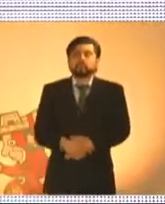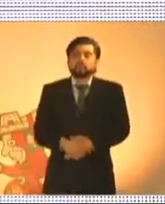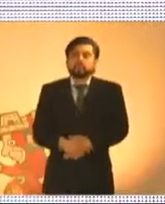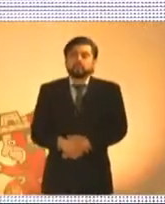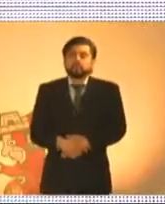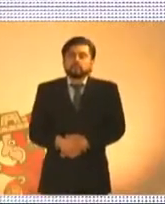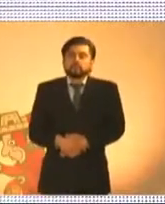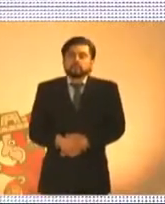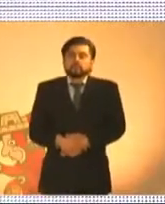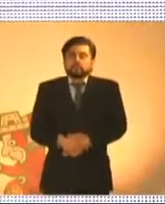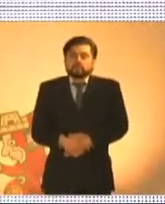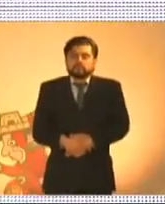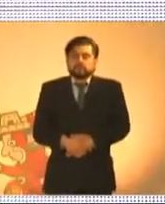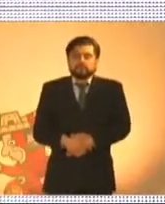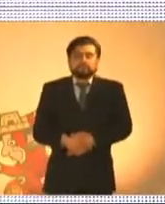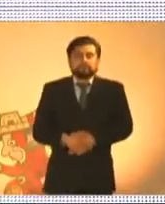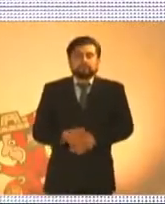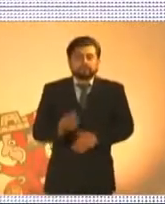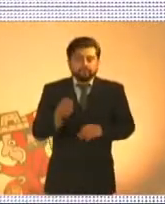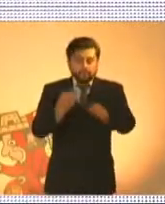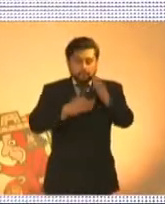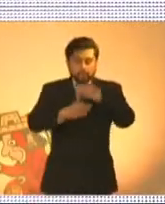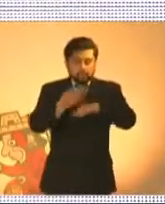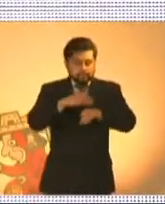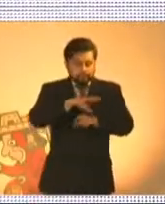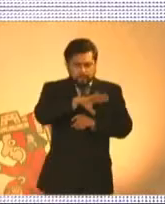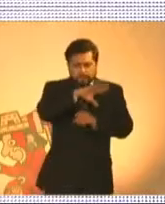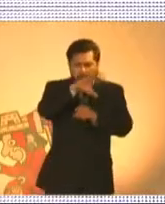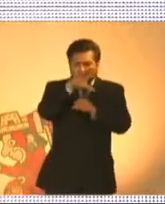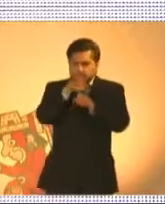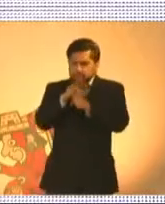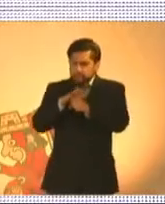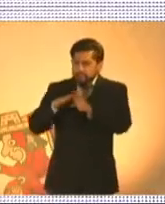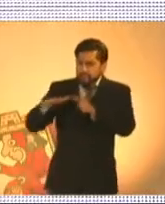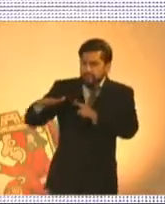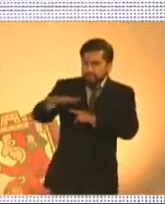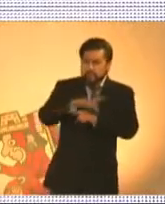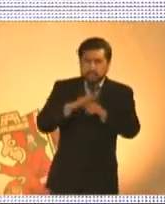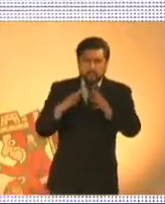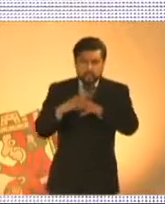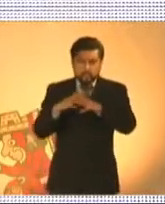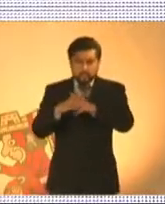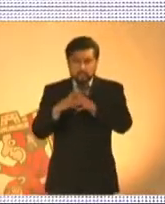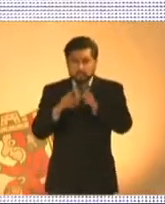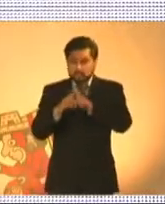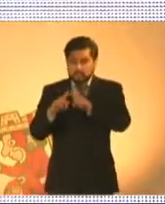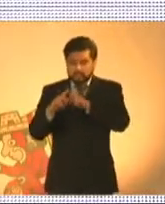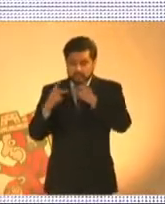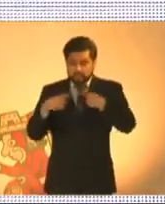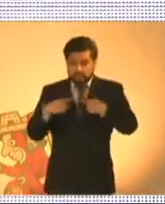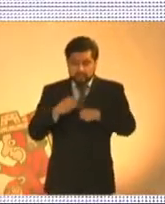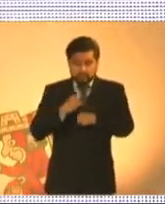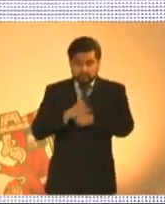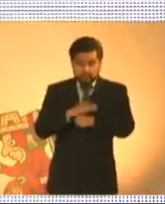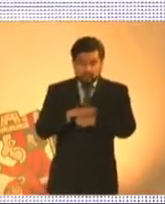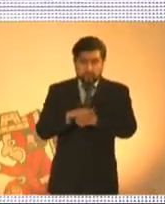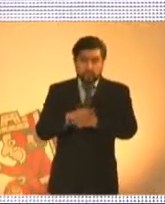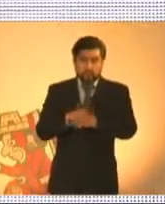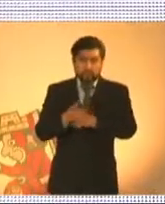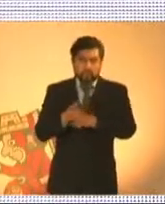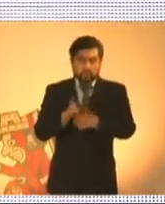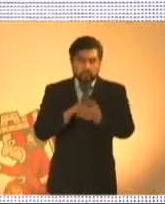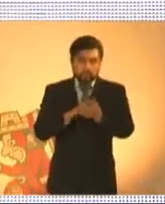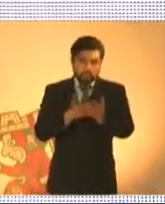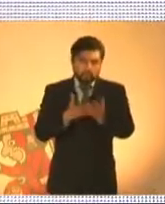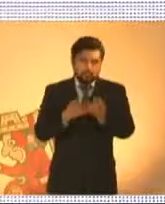todo todo lo que está en el entorno de esta batalla y los personajes que en ella